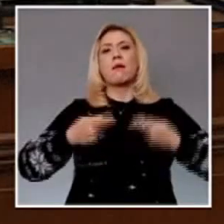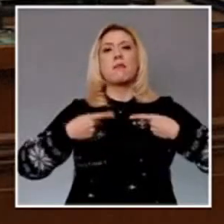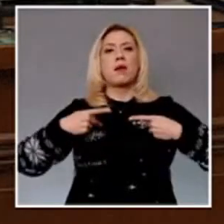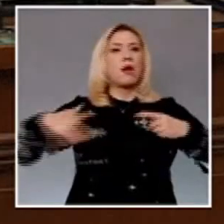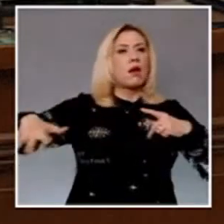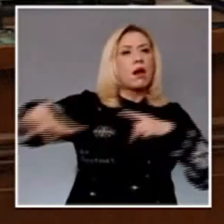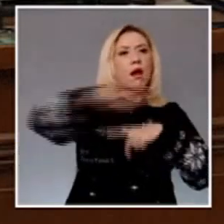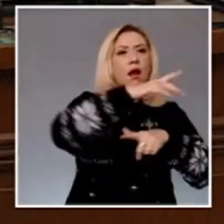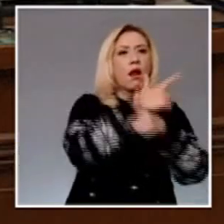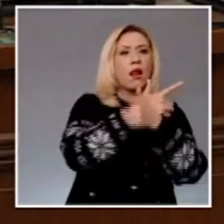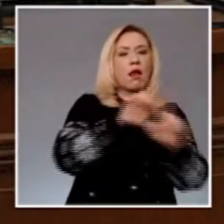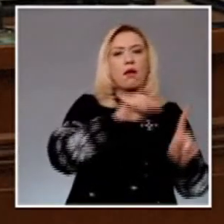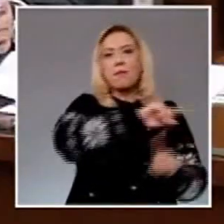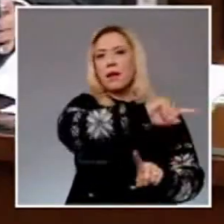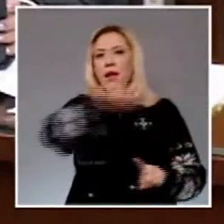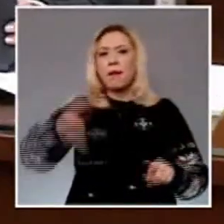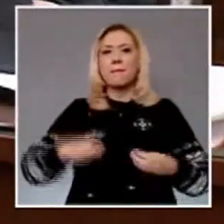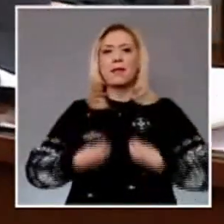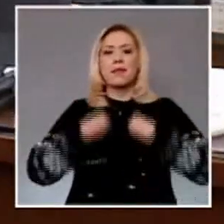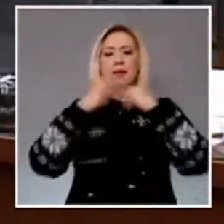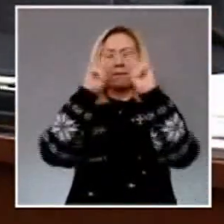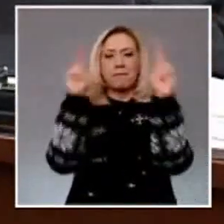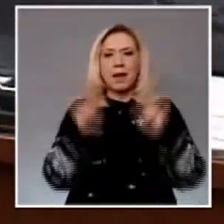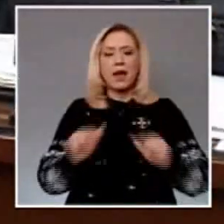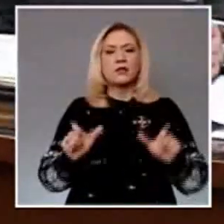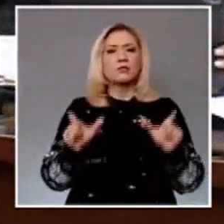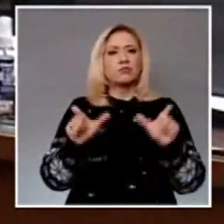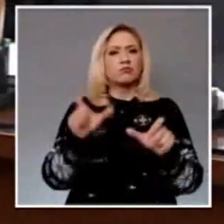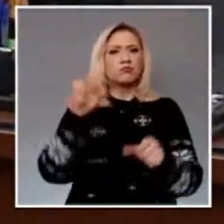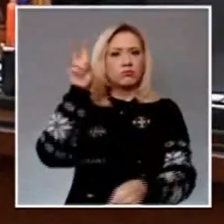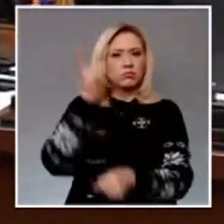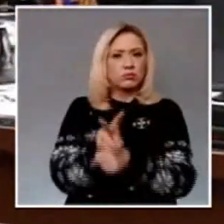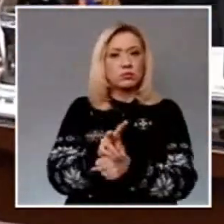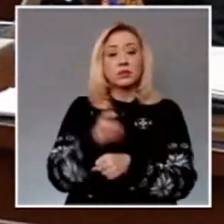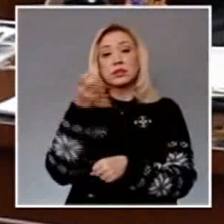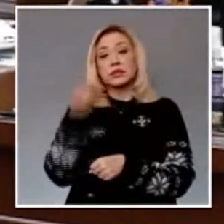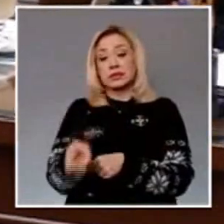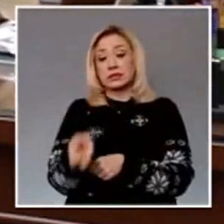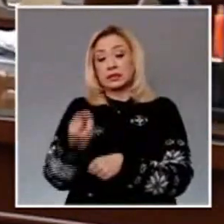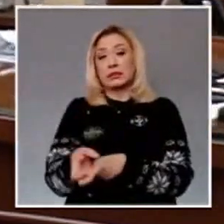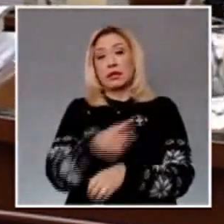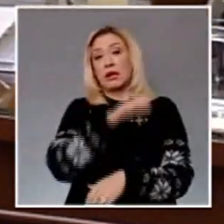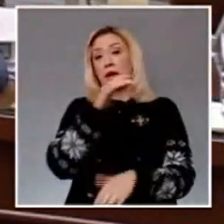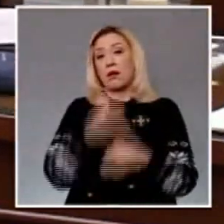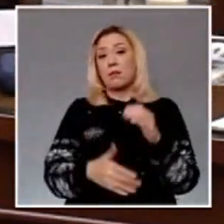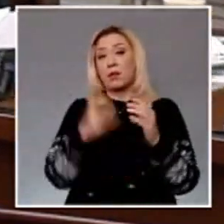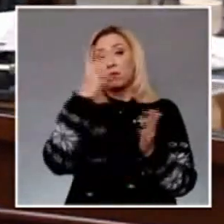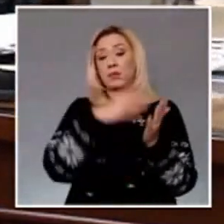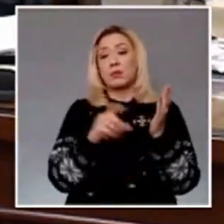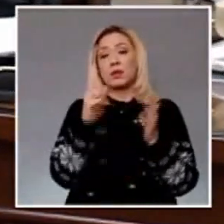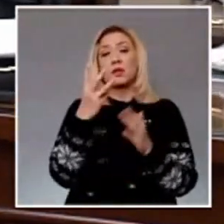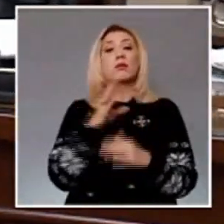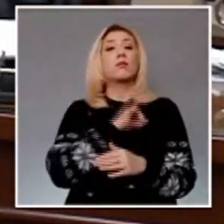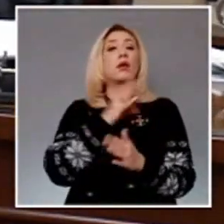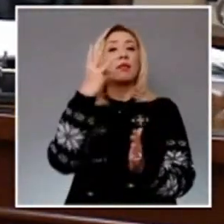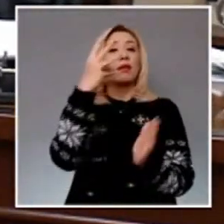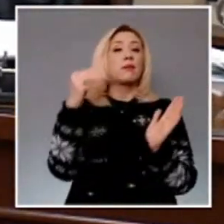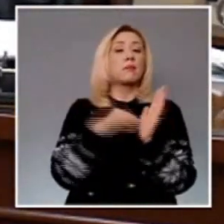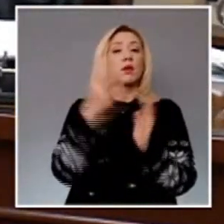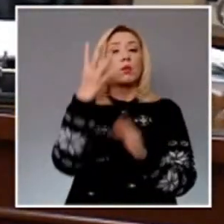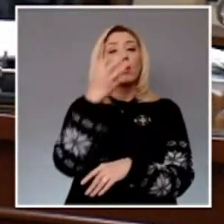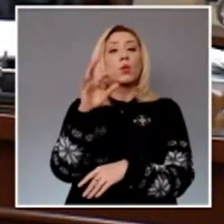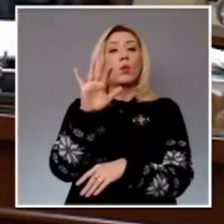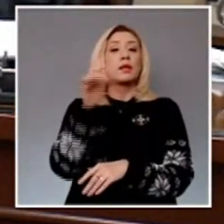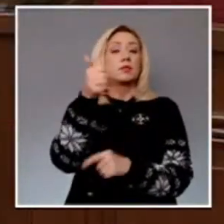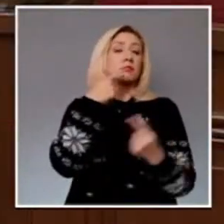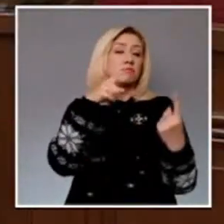paz, seguridad e igualdad. En el año que concluye, la Suprema Corte resolvió 3.456 asuntos en pleno y salas en materia